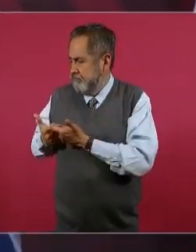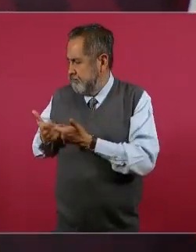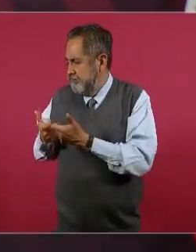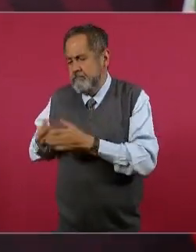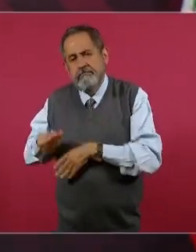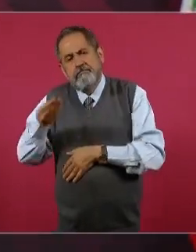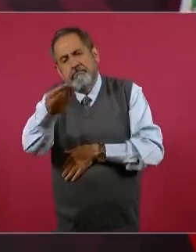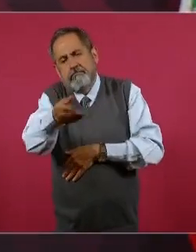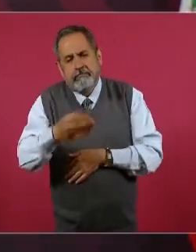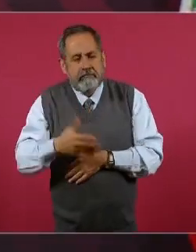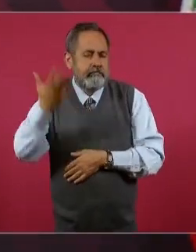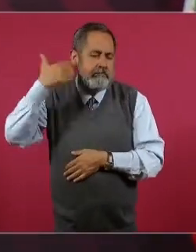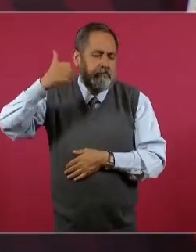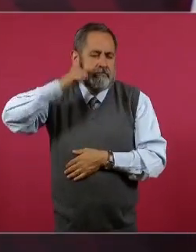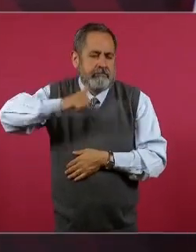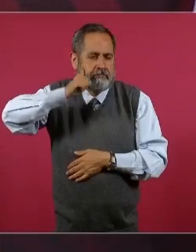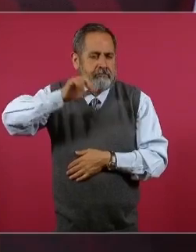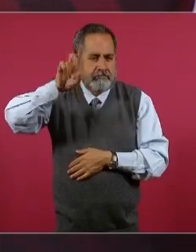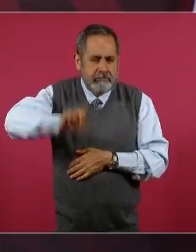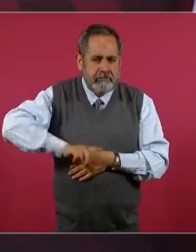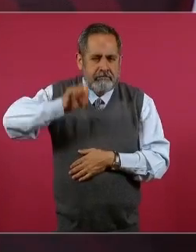eran los domingos,